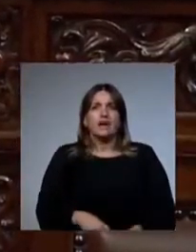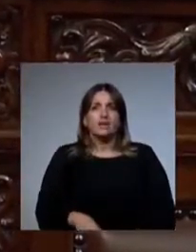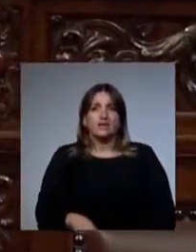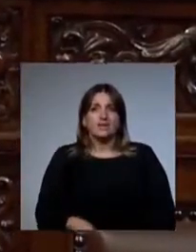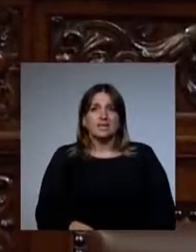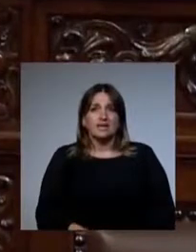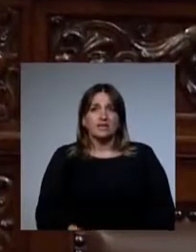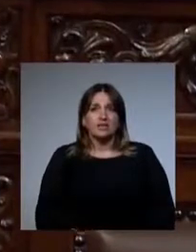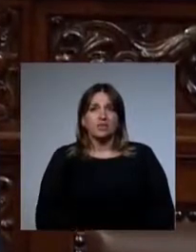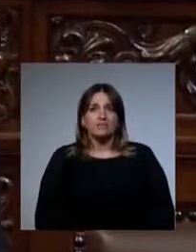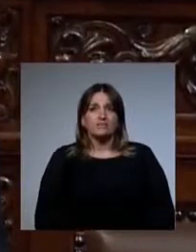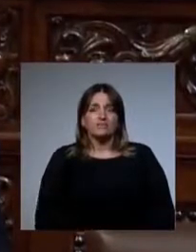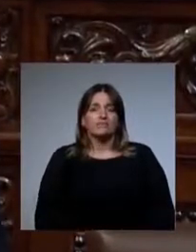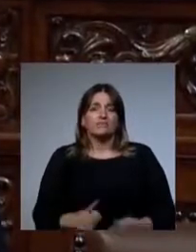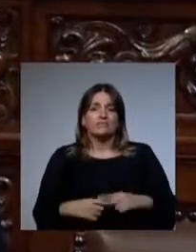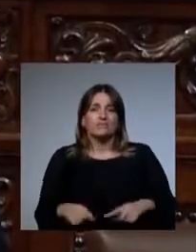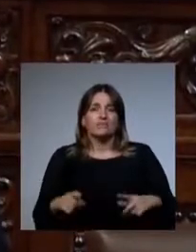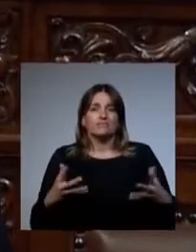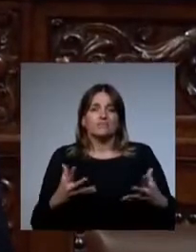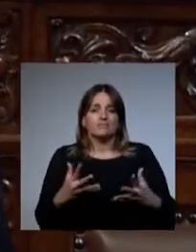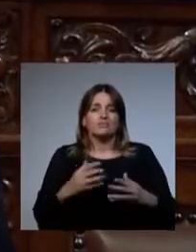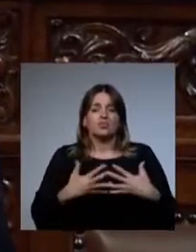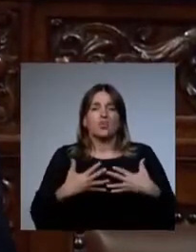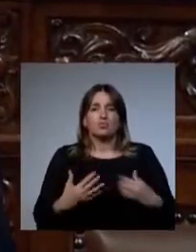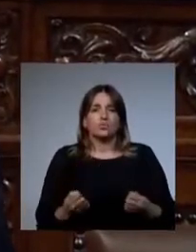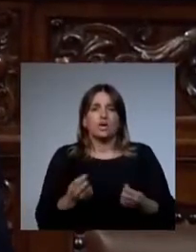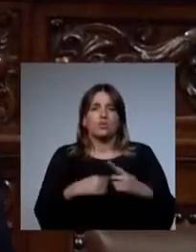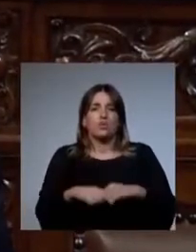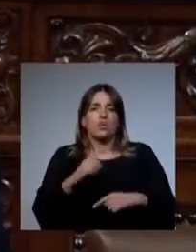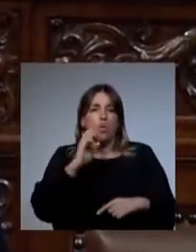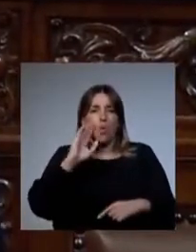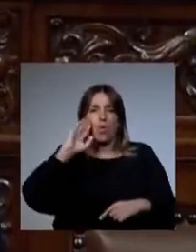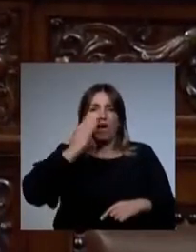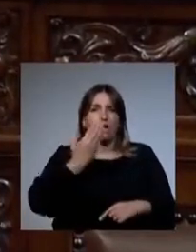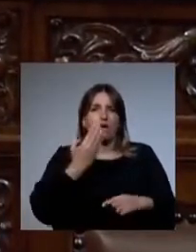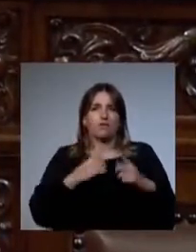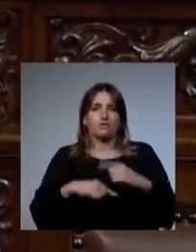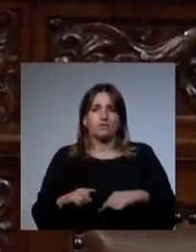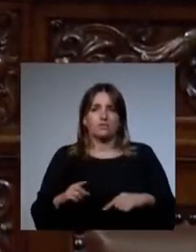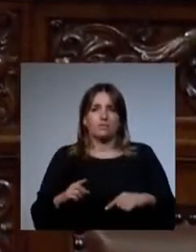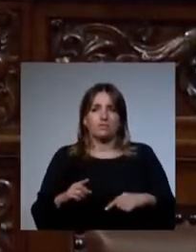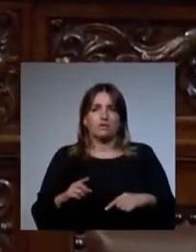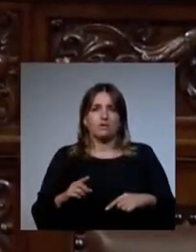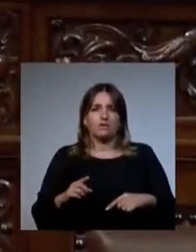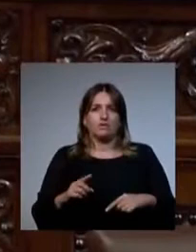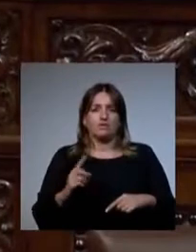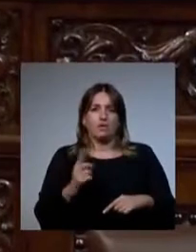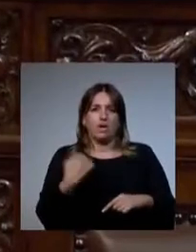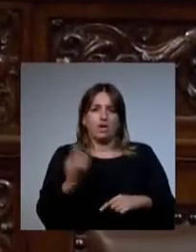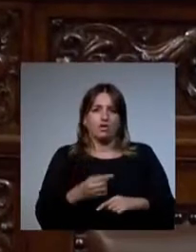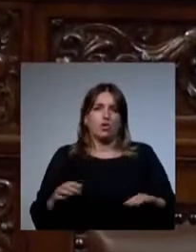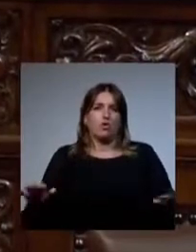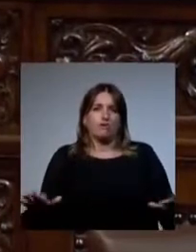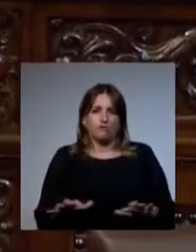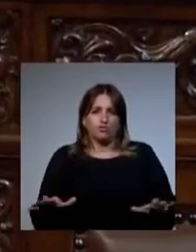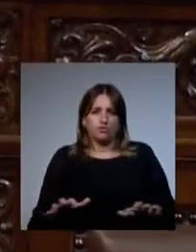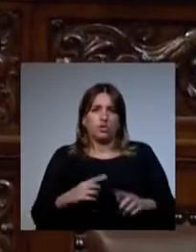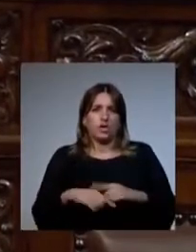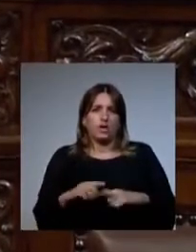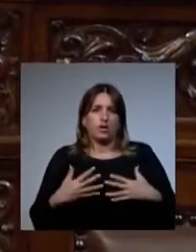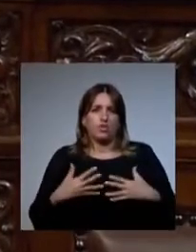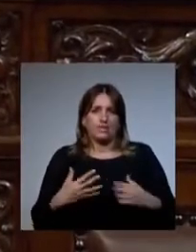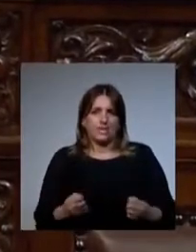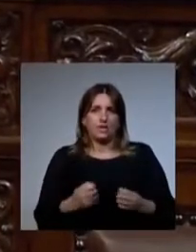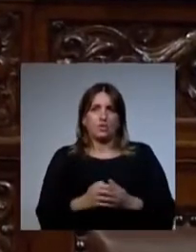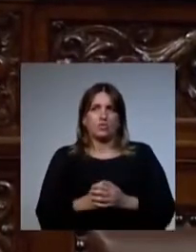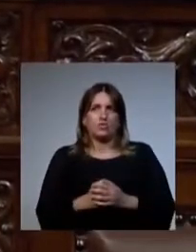Quiero entonces, en lo que hace a la salud, tener un reconocimiento a todo el personal de la salud a lo largo